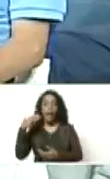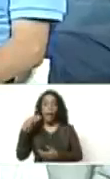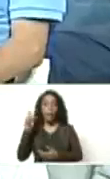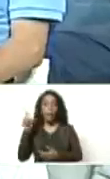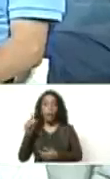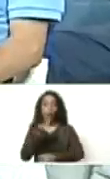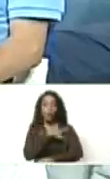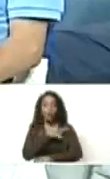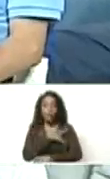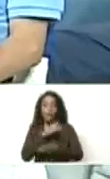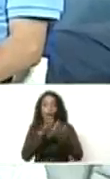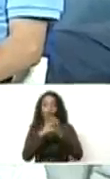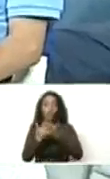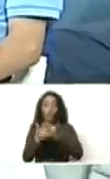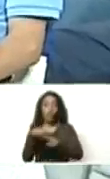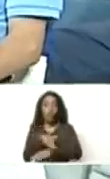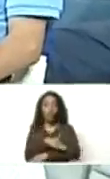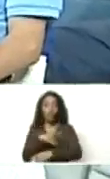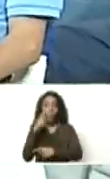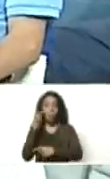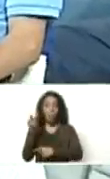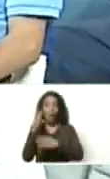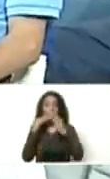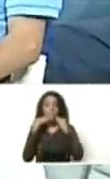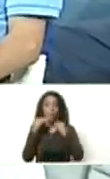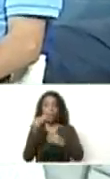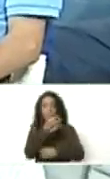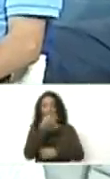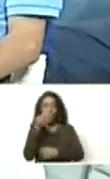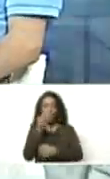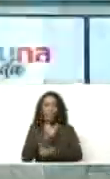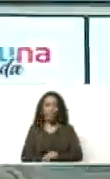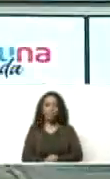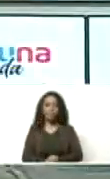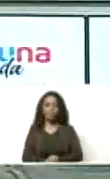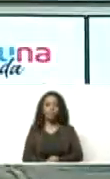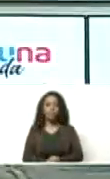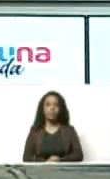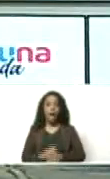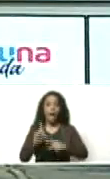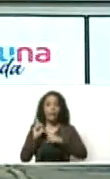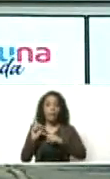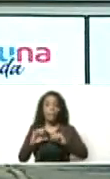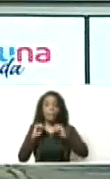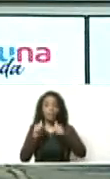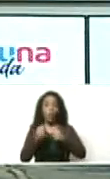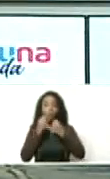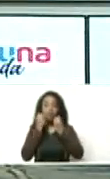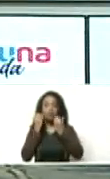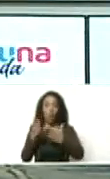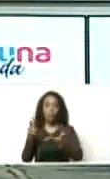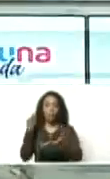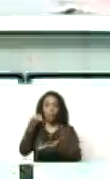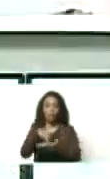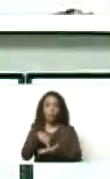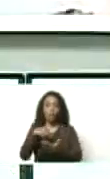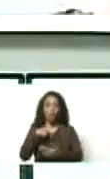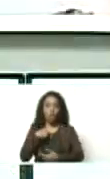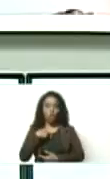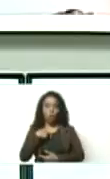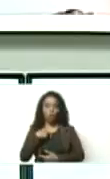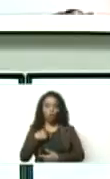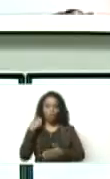en las calles. Miren, la experiencia está siendo maravillosa. Arrancó con buen pie. Y yo estoy